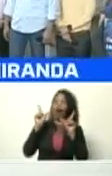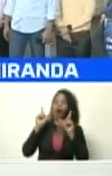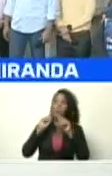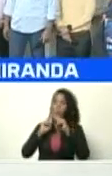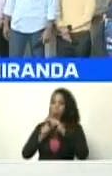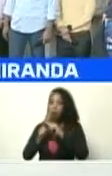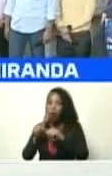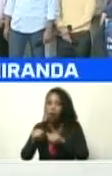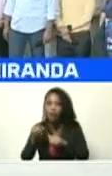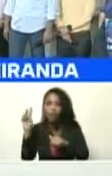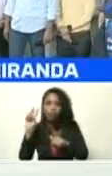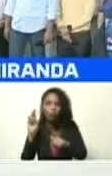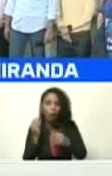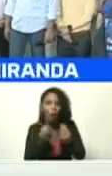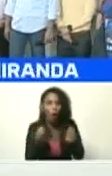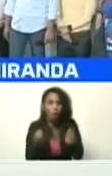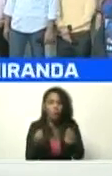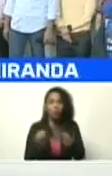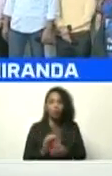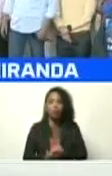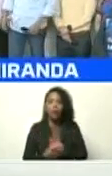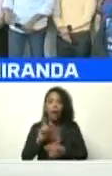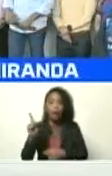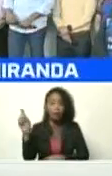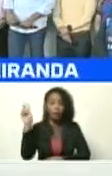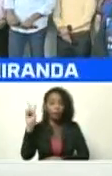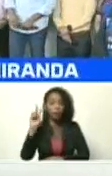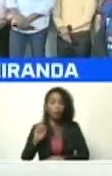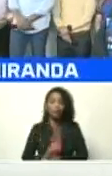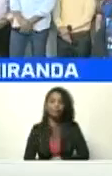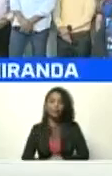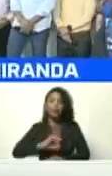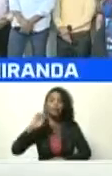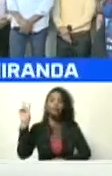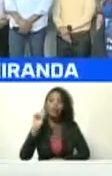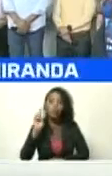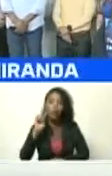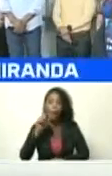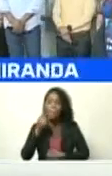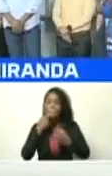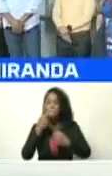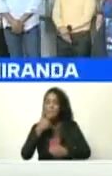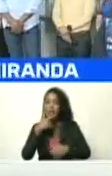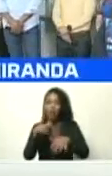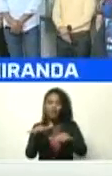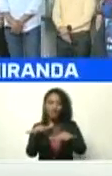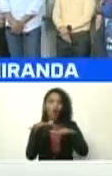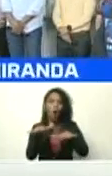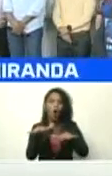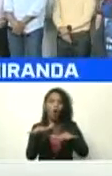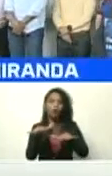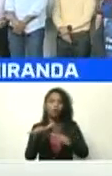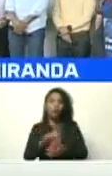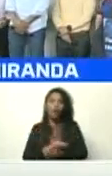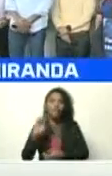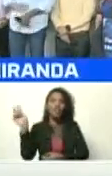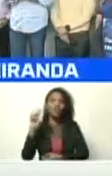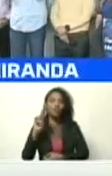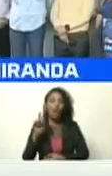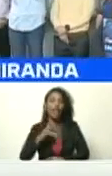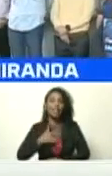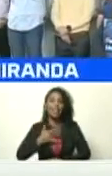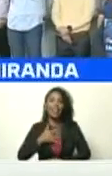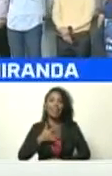aquí. Esa es Venezuela. Venezuela la bella. Venezuela de la que